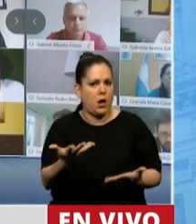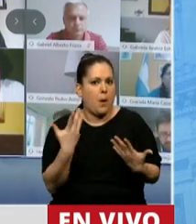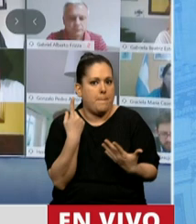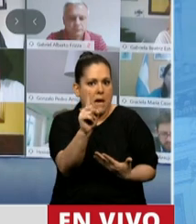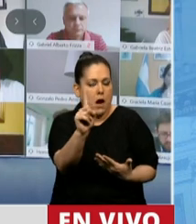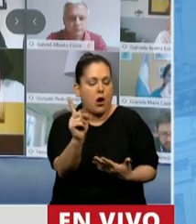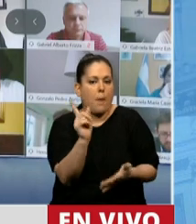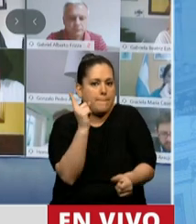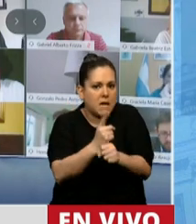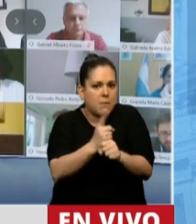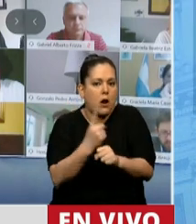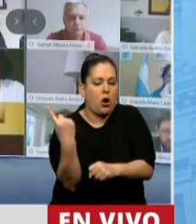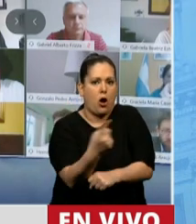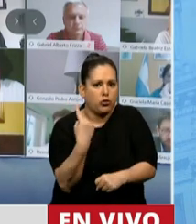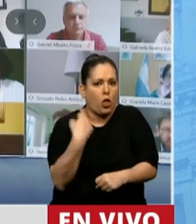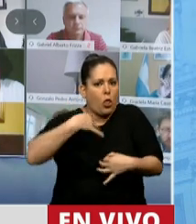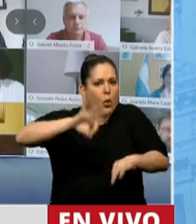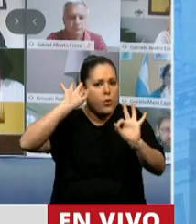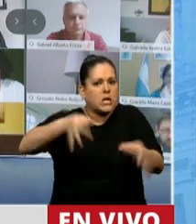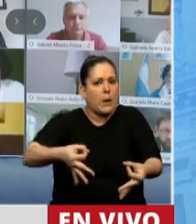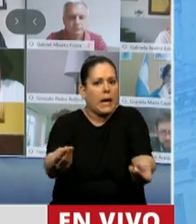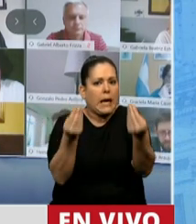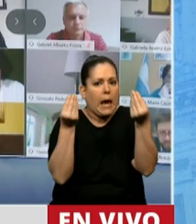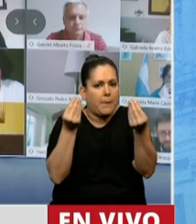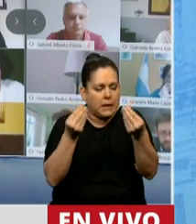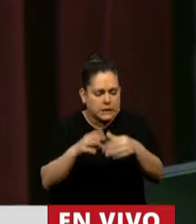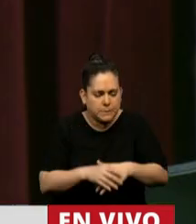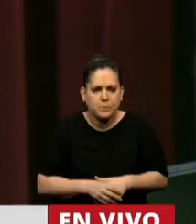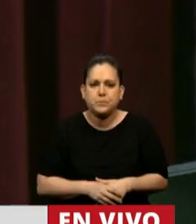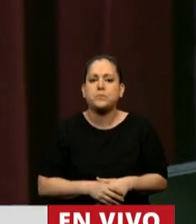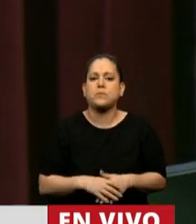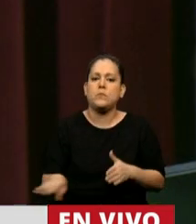favor tomemos conocimientos todos de lo que pasa diputada